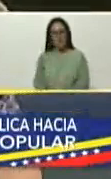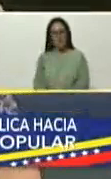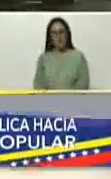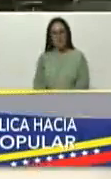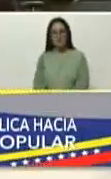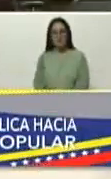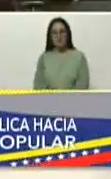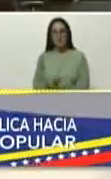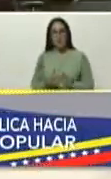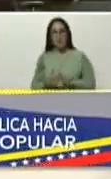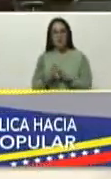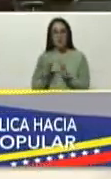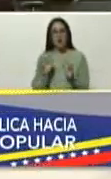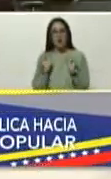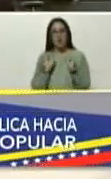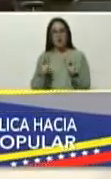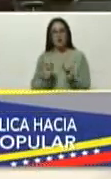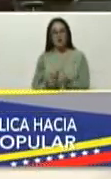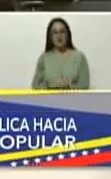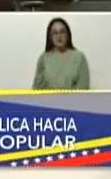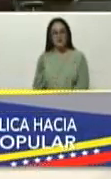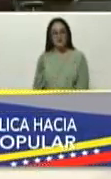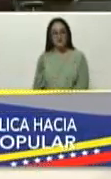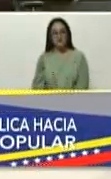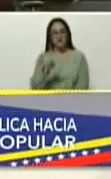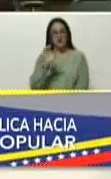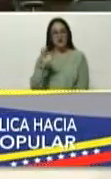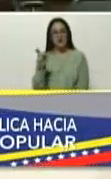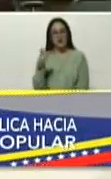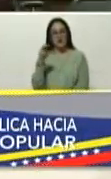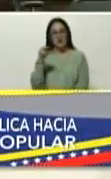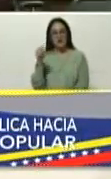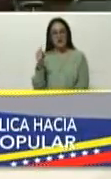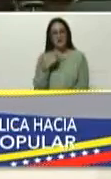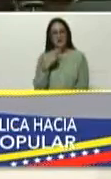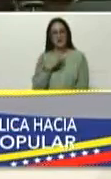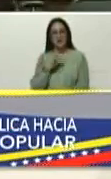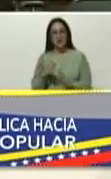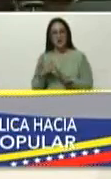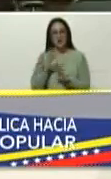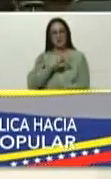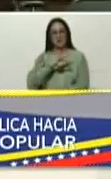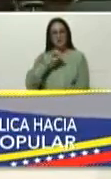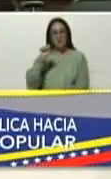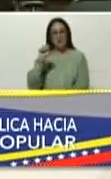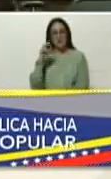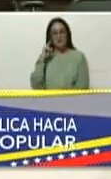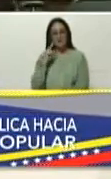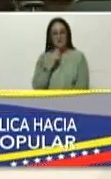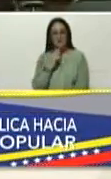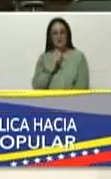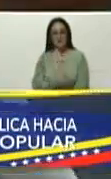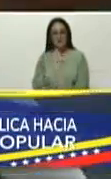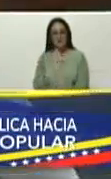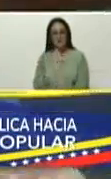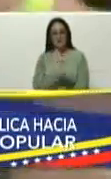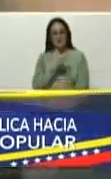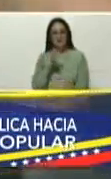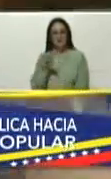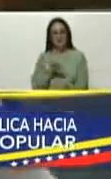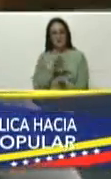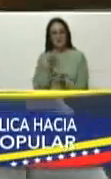Comuna Nada, Aura. Lecna Serrano Páez, vocera de la comuna socialista Simón Bolívar, 23 de